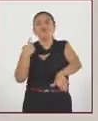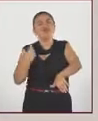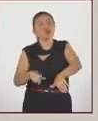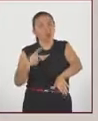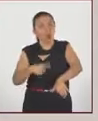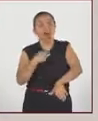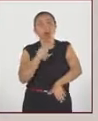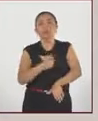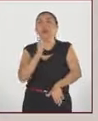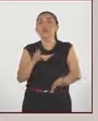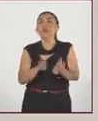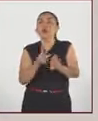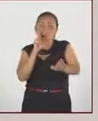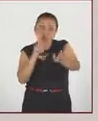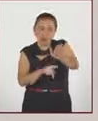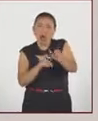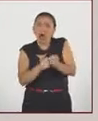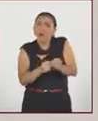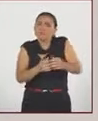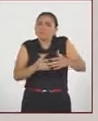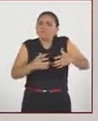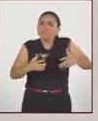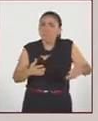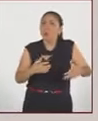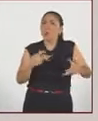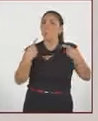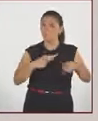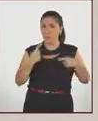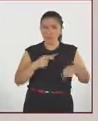un proceso inflamatorio que incluso puede limitar